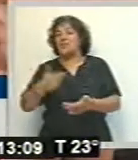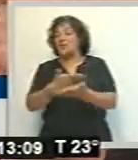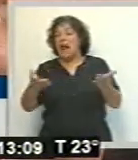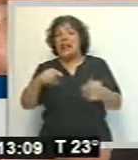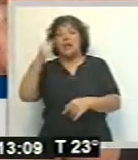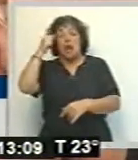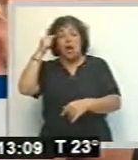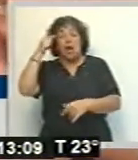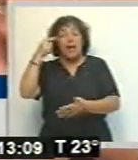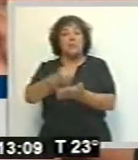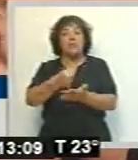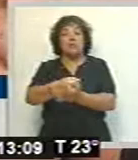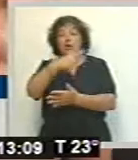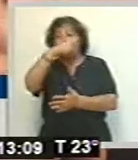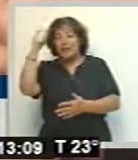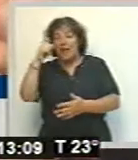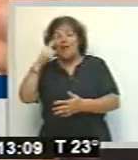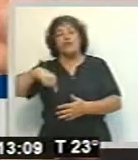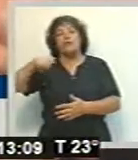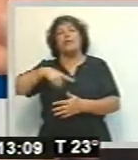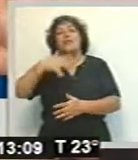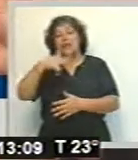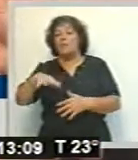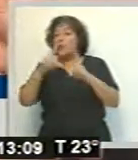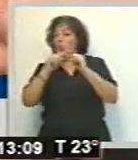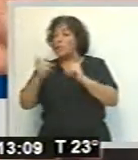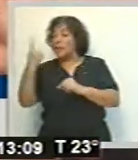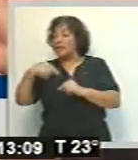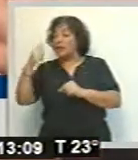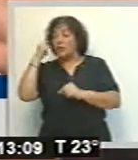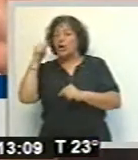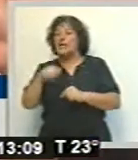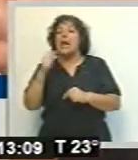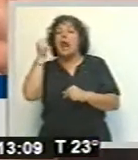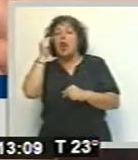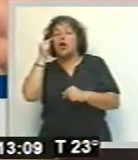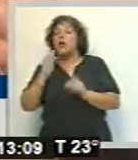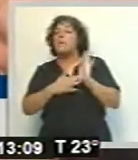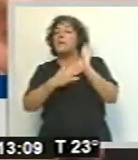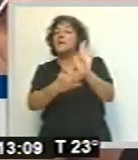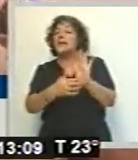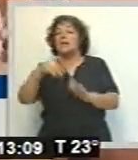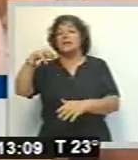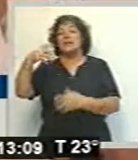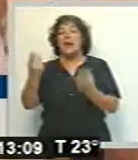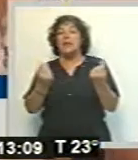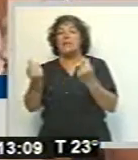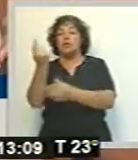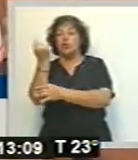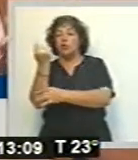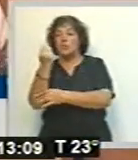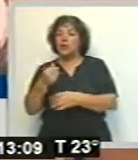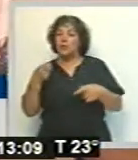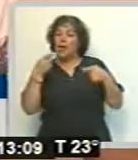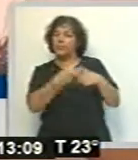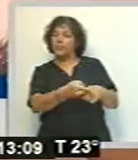nacional y entendemos por los números que ayer se han conocido que va a ser la lógica que ahora va a presentar Parodi. Un presupuesto de ajuste contra las demandas